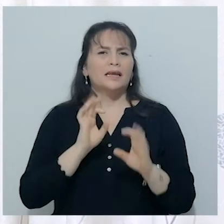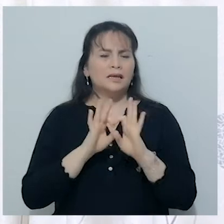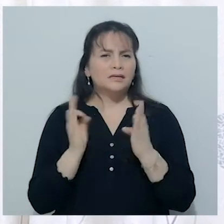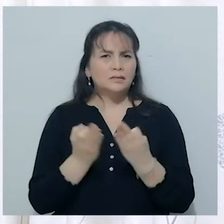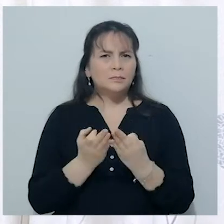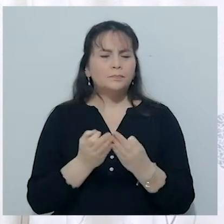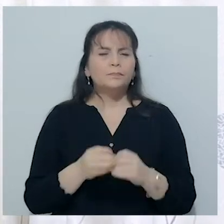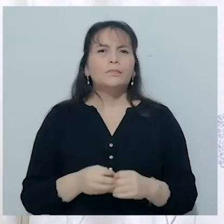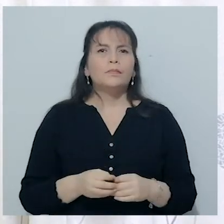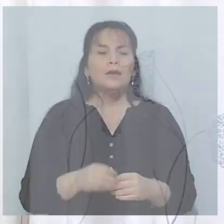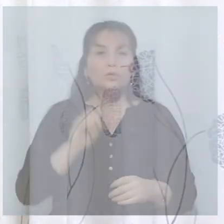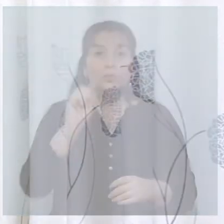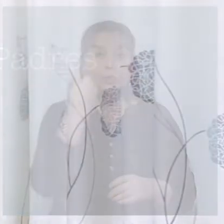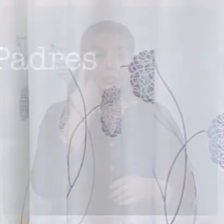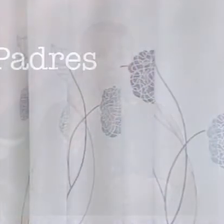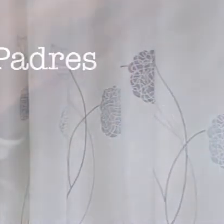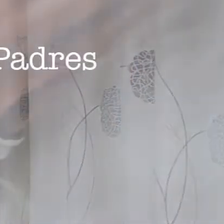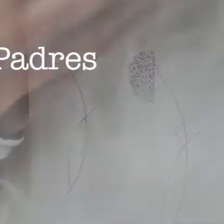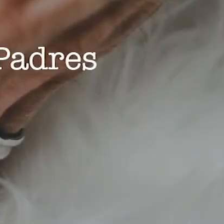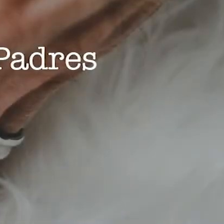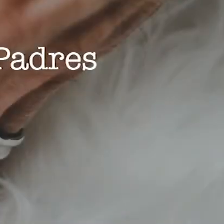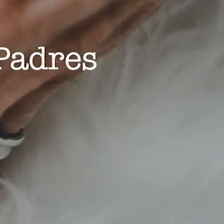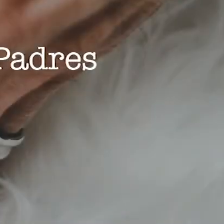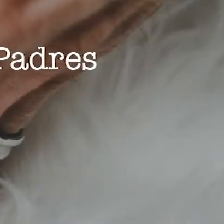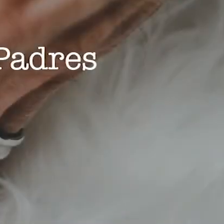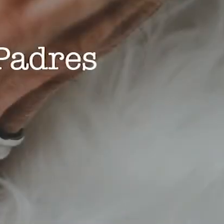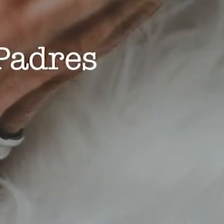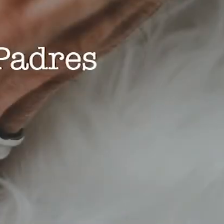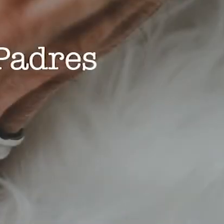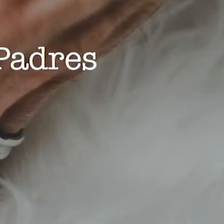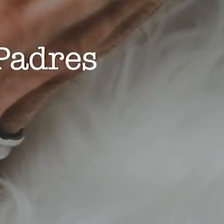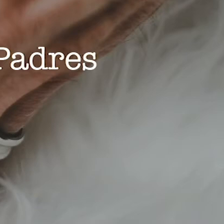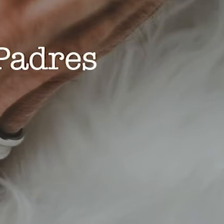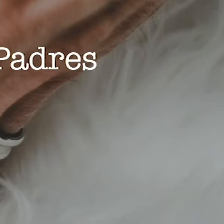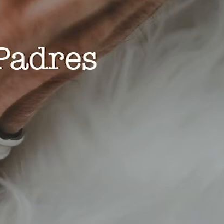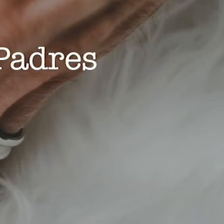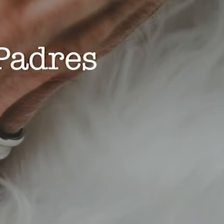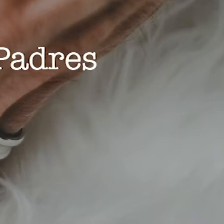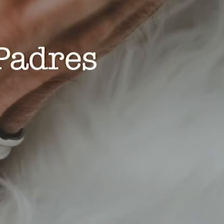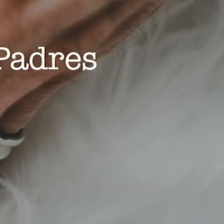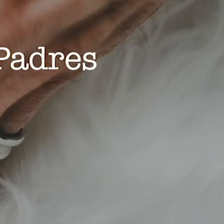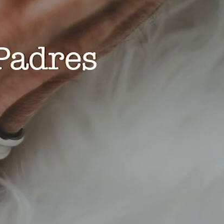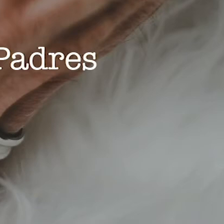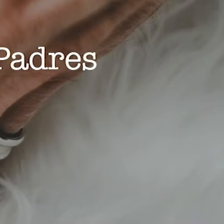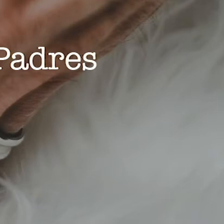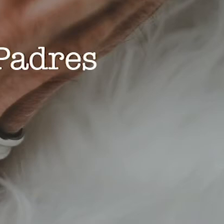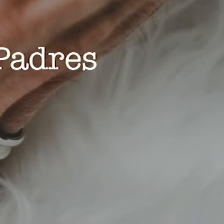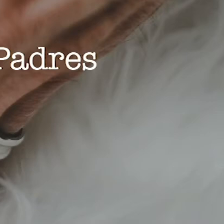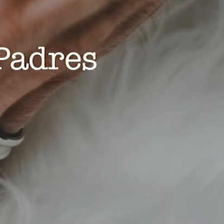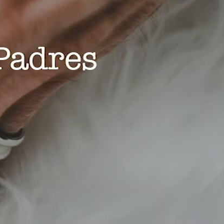contaminación. Número uno, recuerde que la instrucción comienza con los padres, con